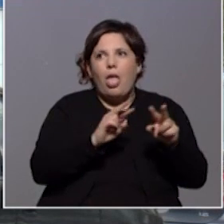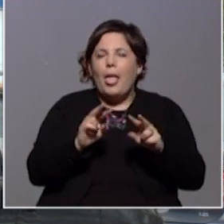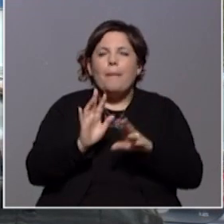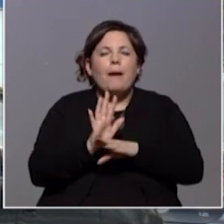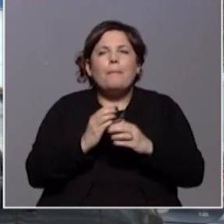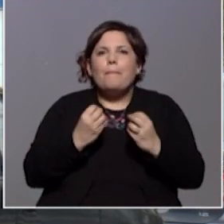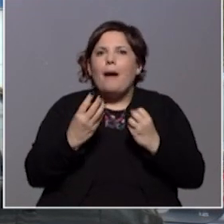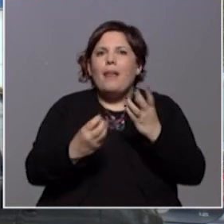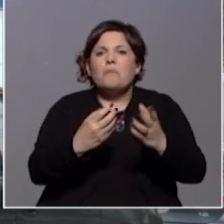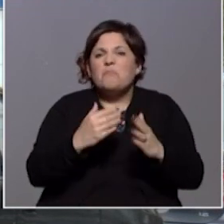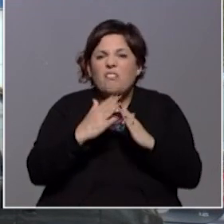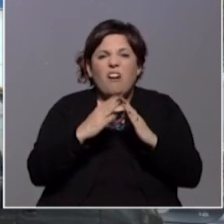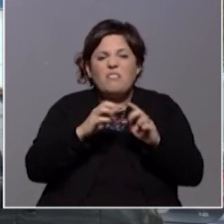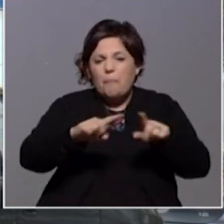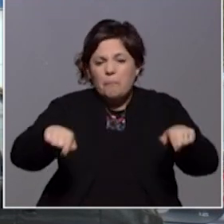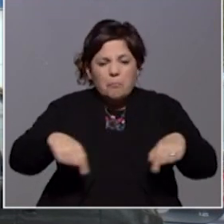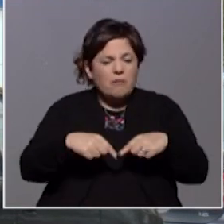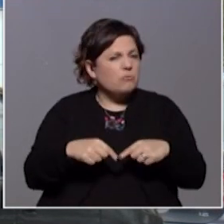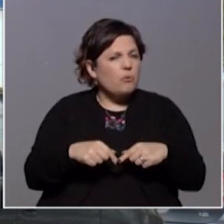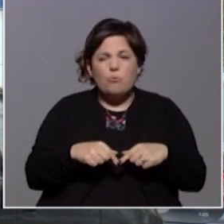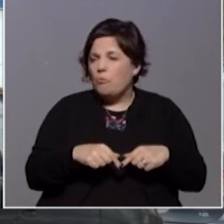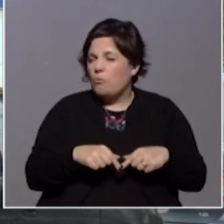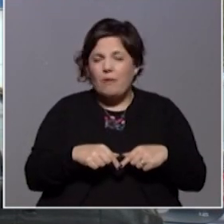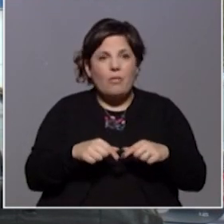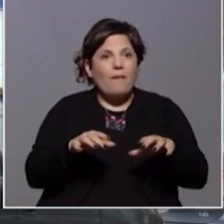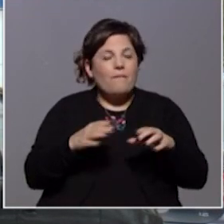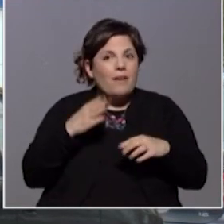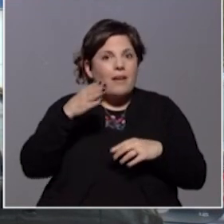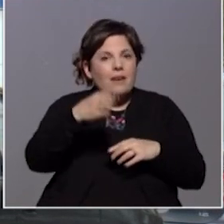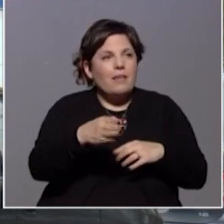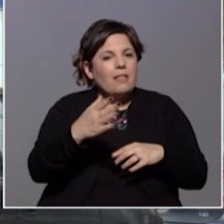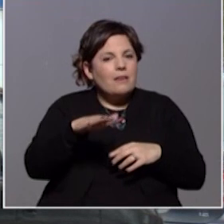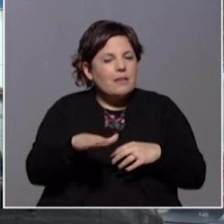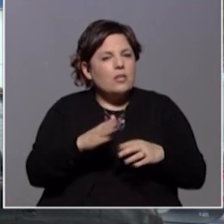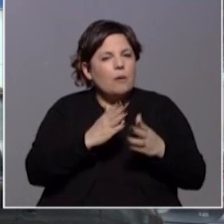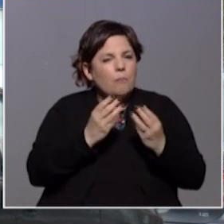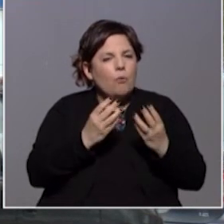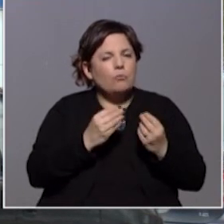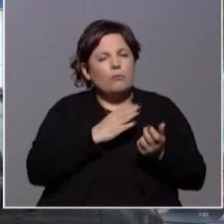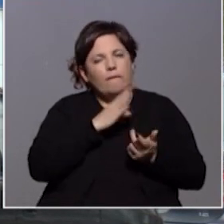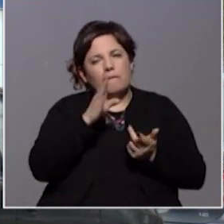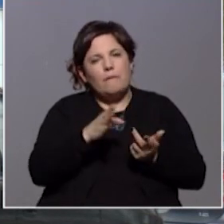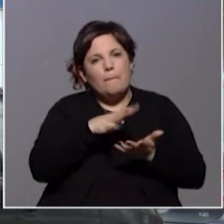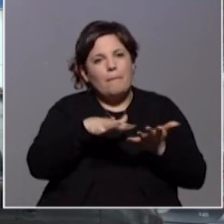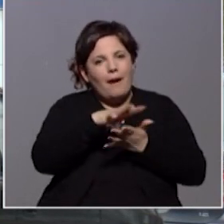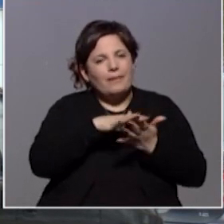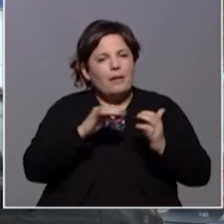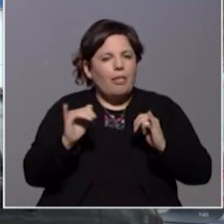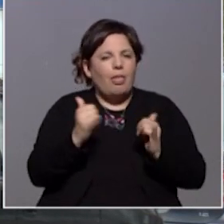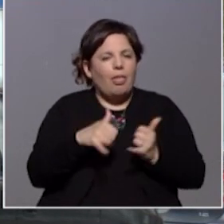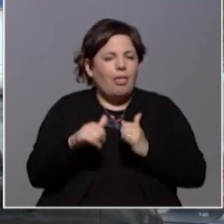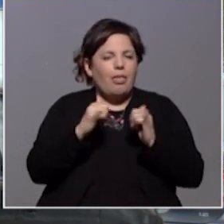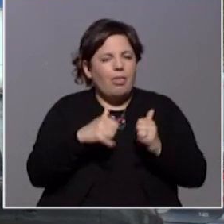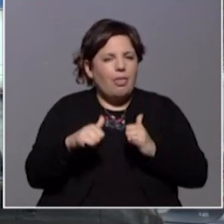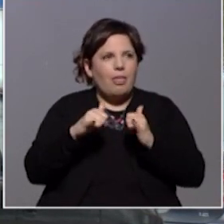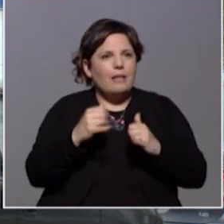porque claro, yo no tenía patio donde vivía. Entonces el venir acá, y después de niña, me traían mucho al parque, jugábamos mucho.